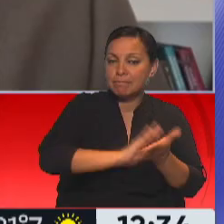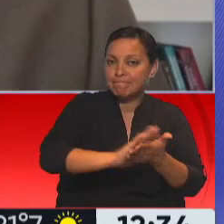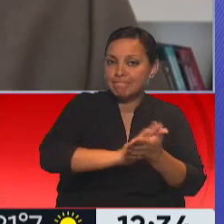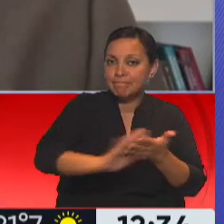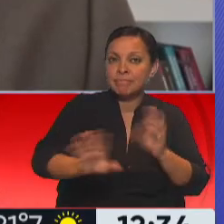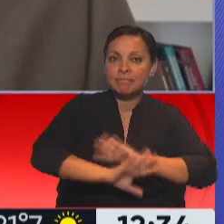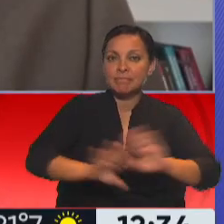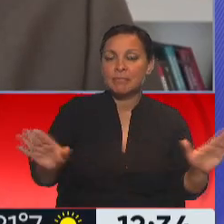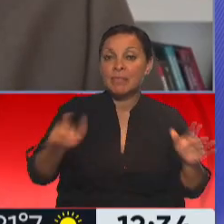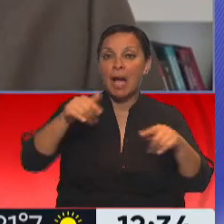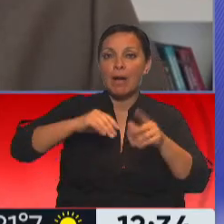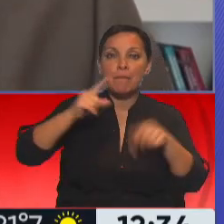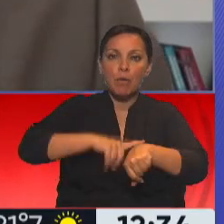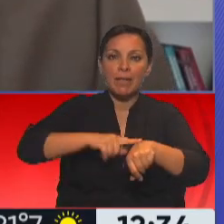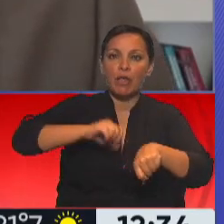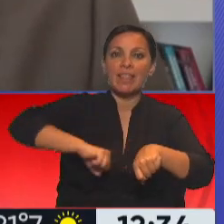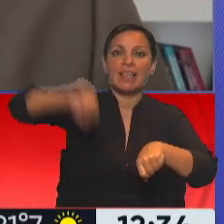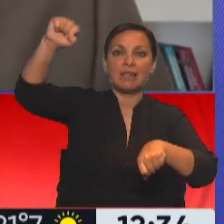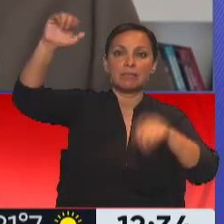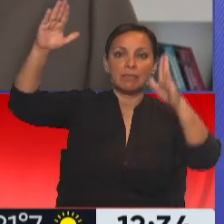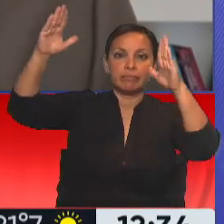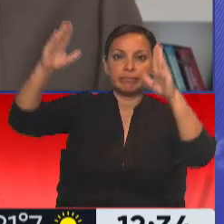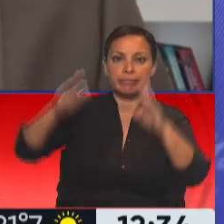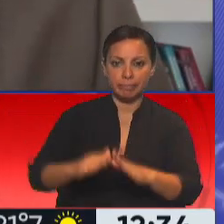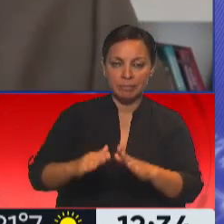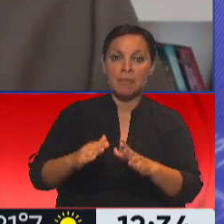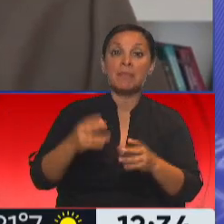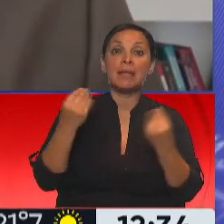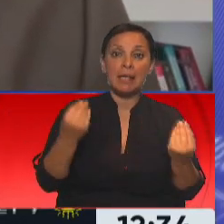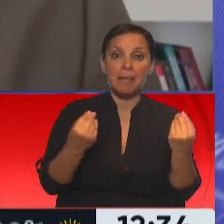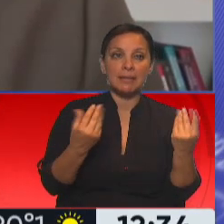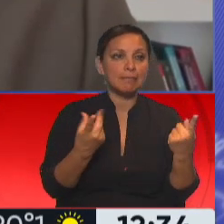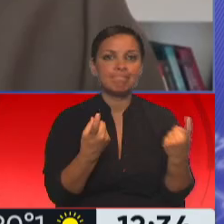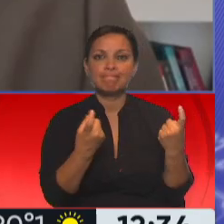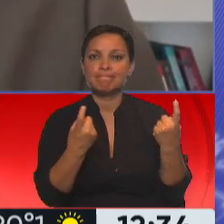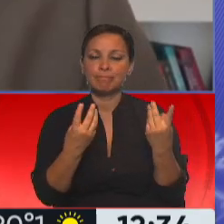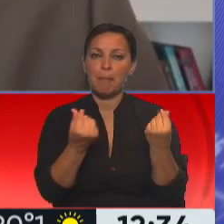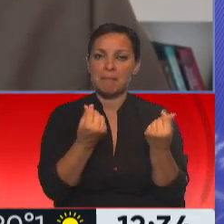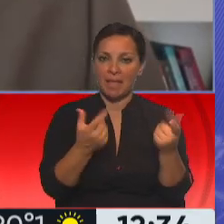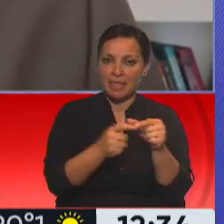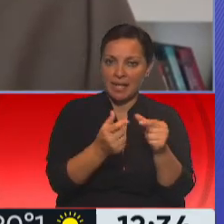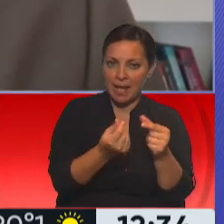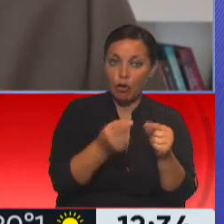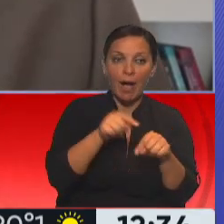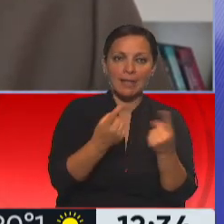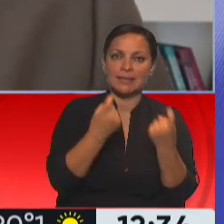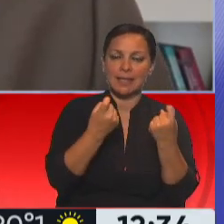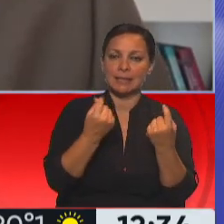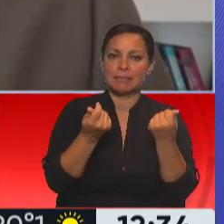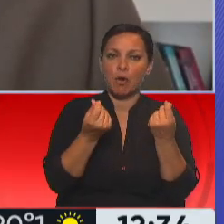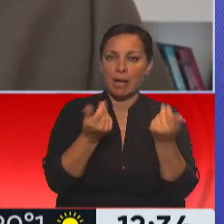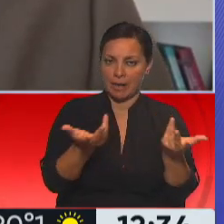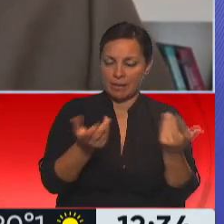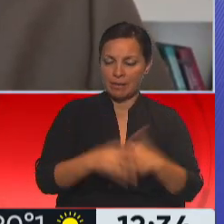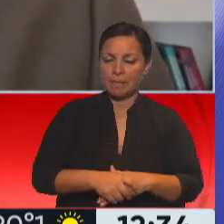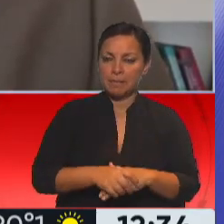proceso de desinflación muy fuerte, lo que va a pasar es que va a aumentar la demanda de dinero. Y ahí es donde necesitas monetizar la economía.